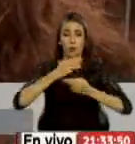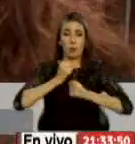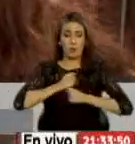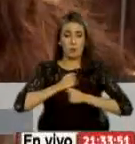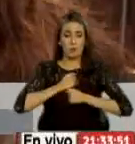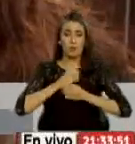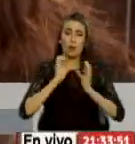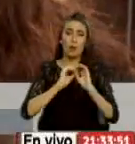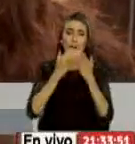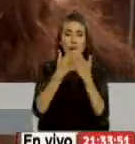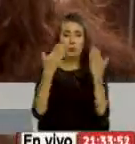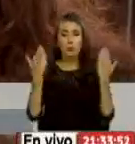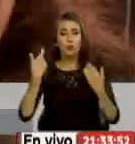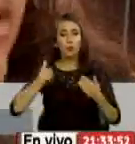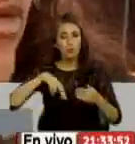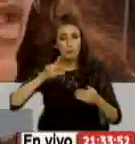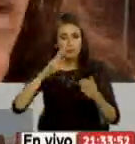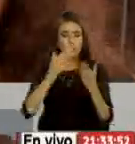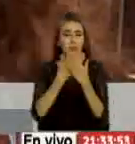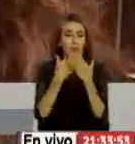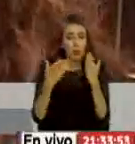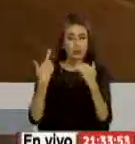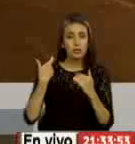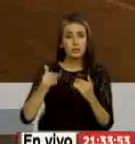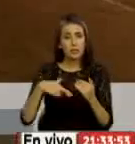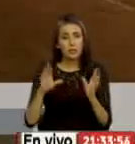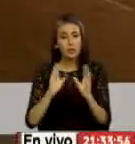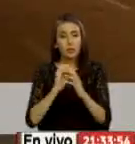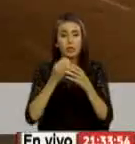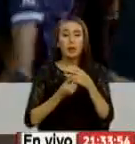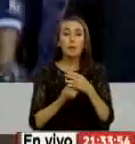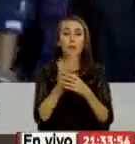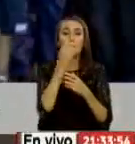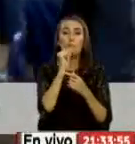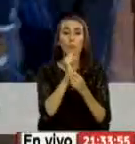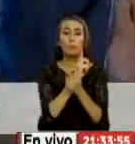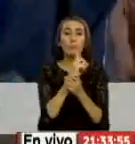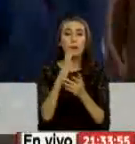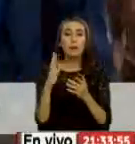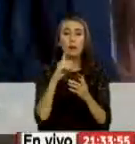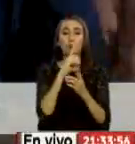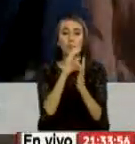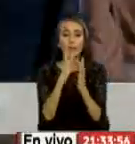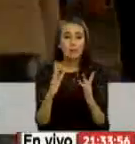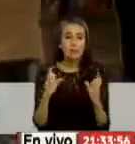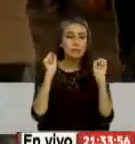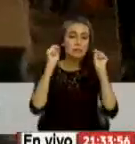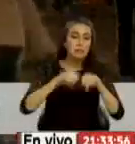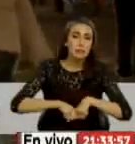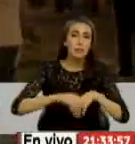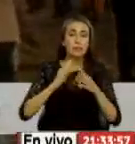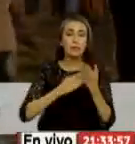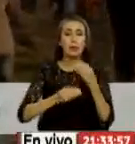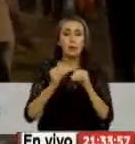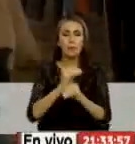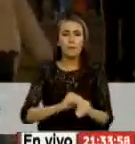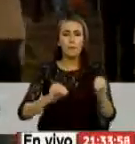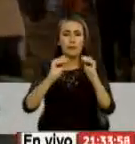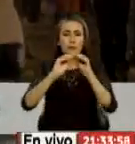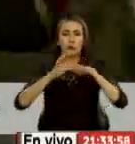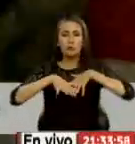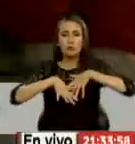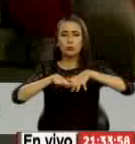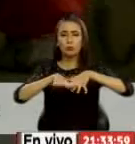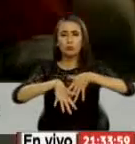objetos religiosos, hago mis rosarios, vendo mis velitas. Movidos por la fe, cada año cerca de 1 millón de creyentes acuden en masivas caminatas